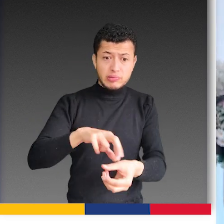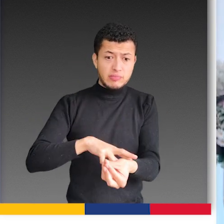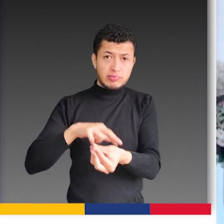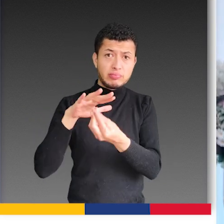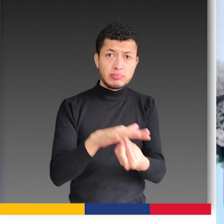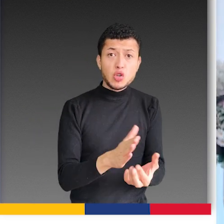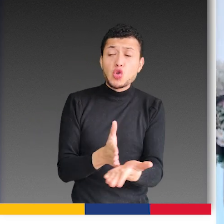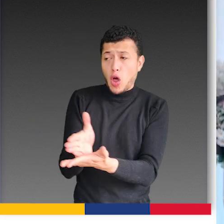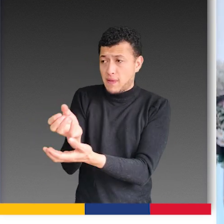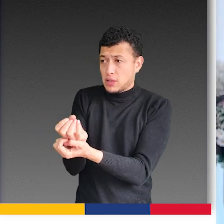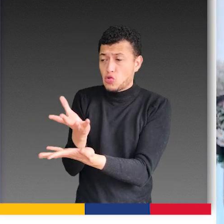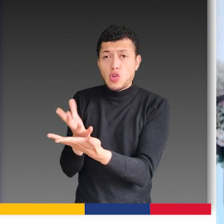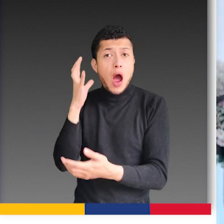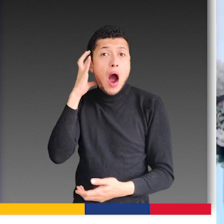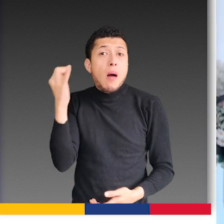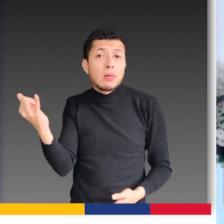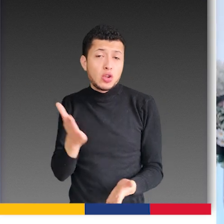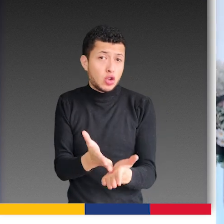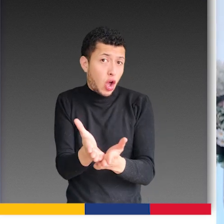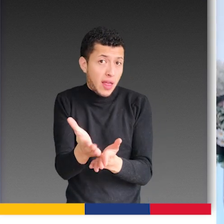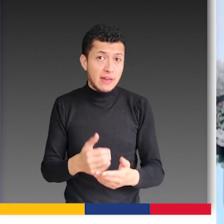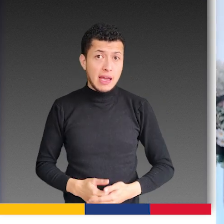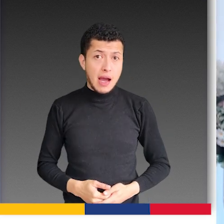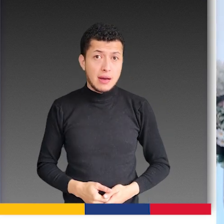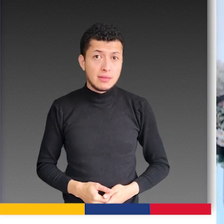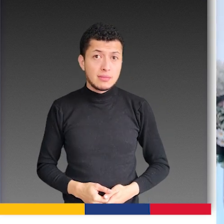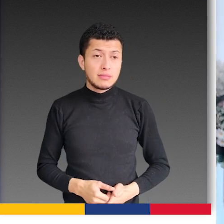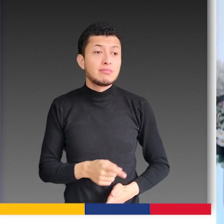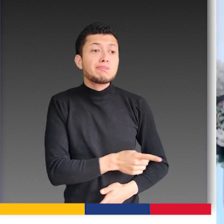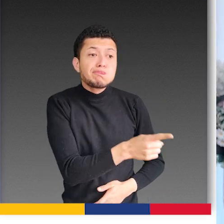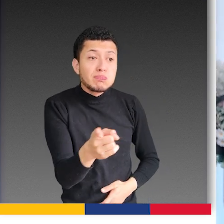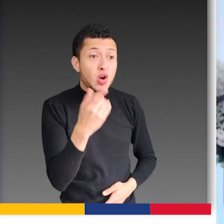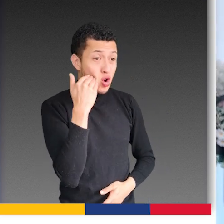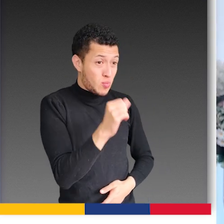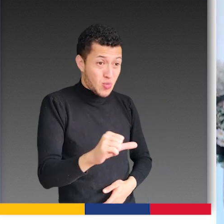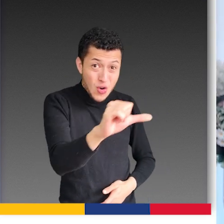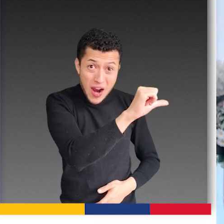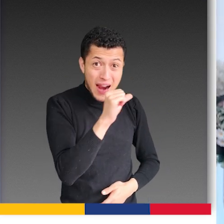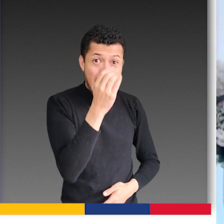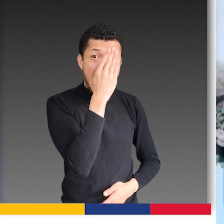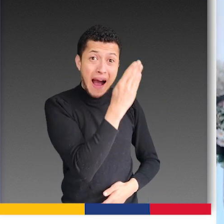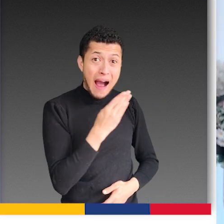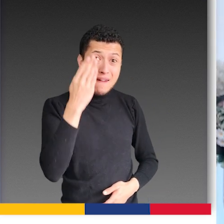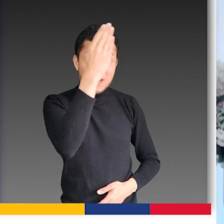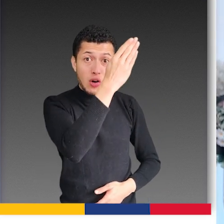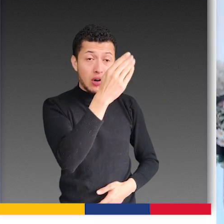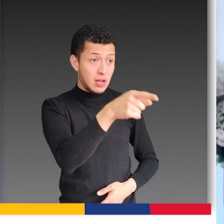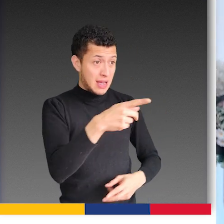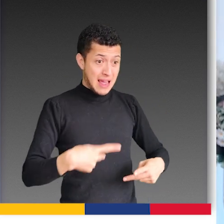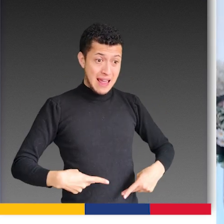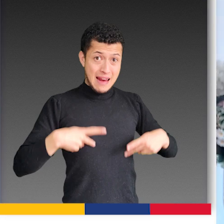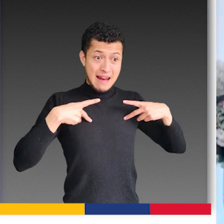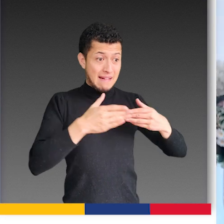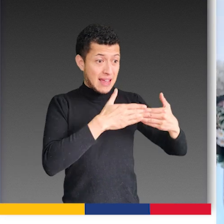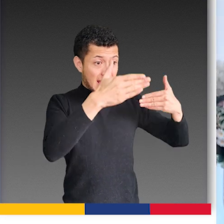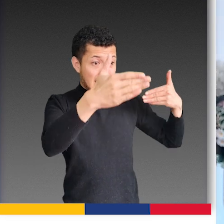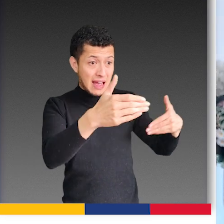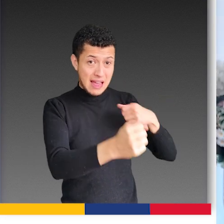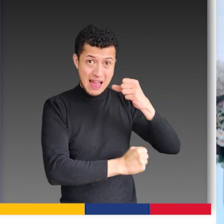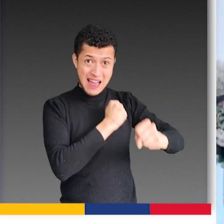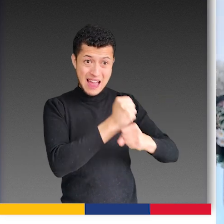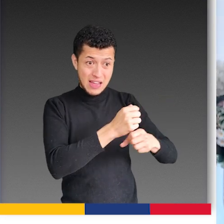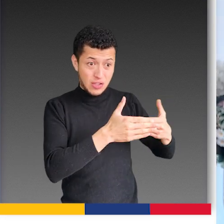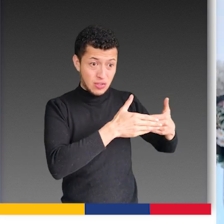estructuras coloniales y racistas del Estado colombiano permanecen. Por eso hoy las mujeres afrodescendientes en este